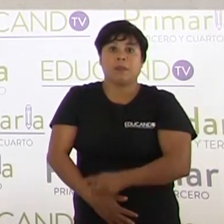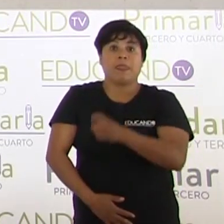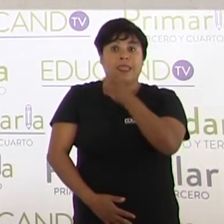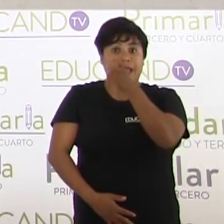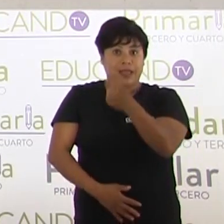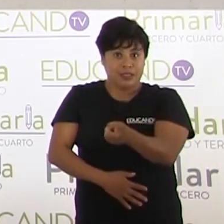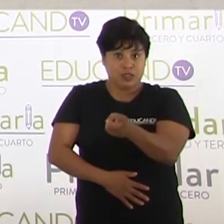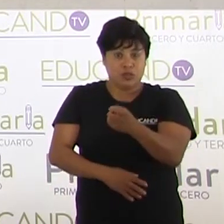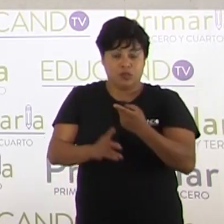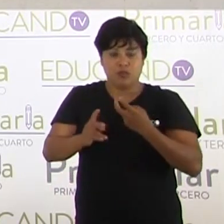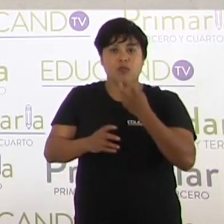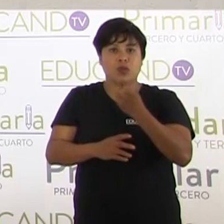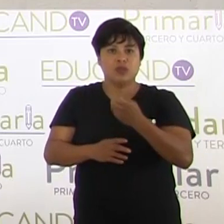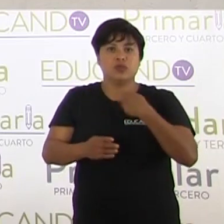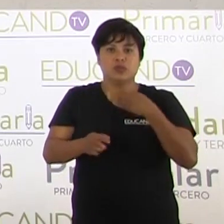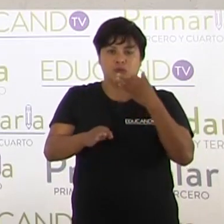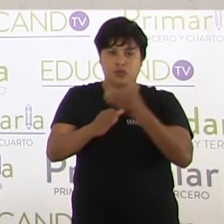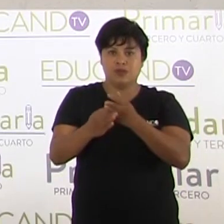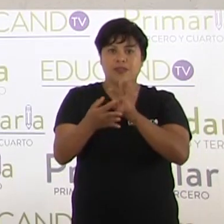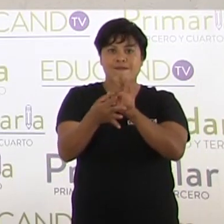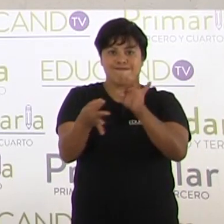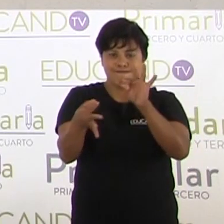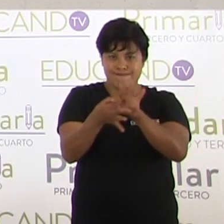Es así entonces como